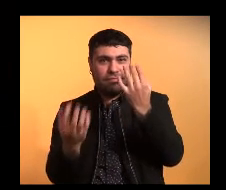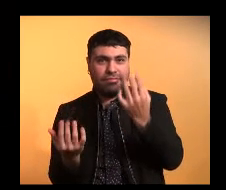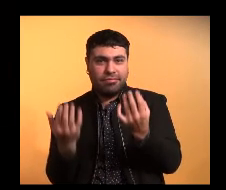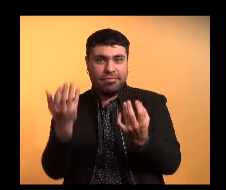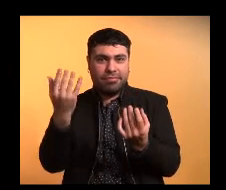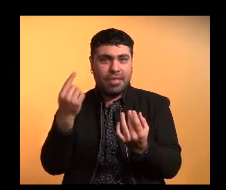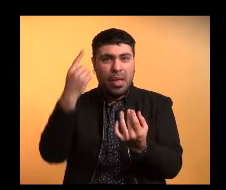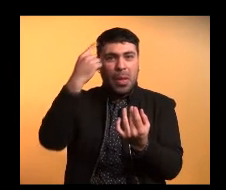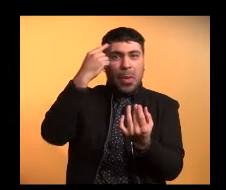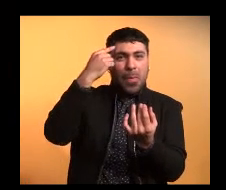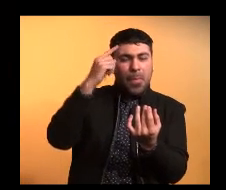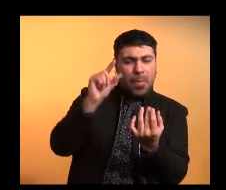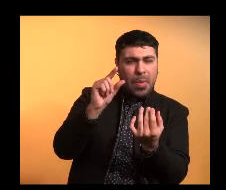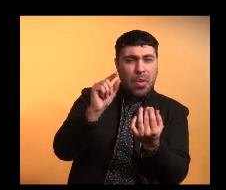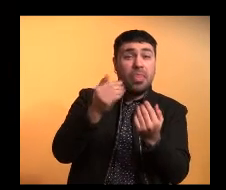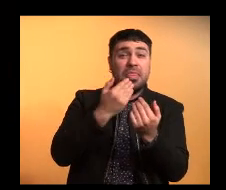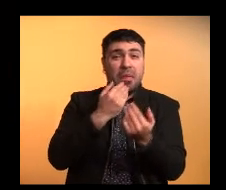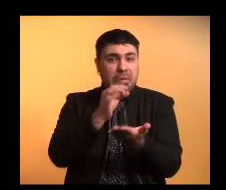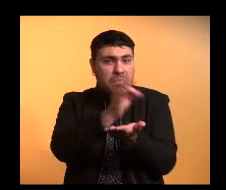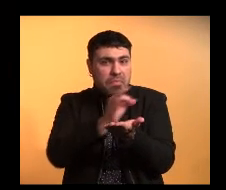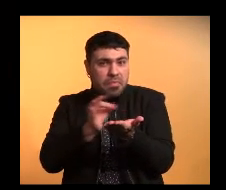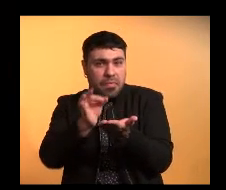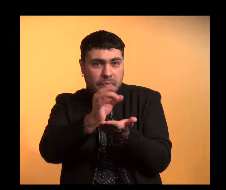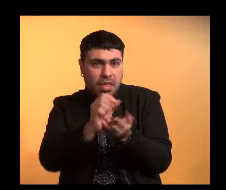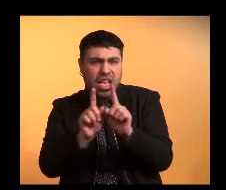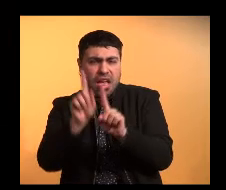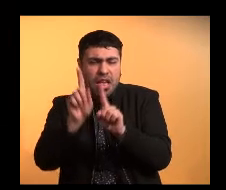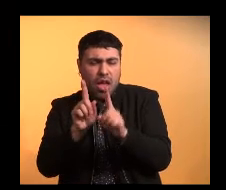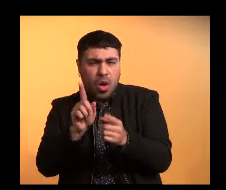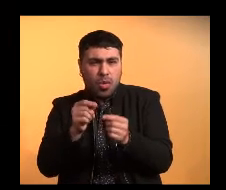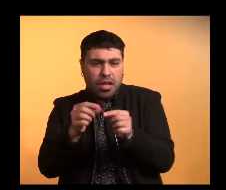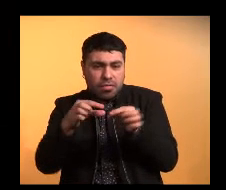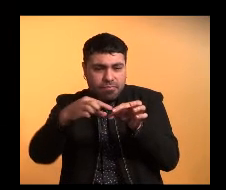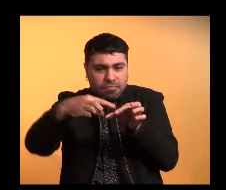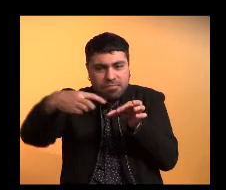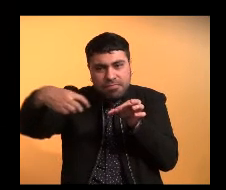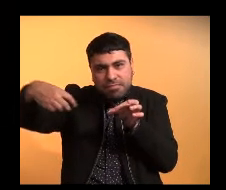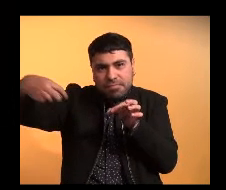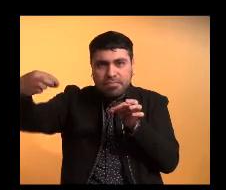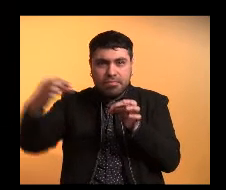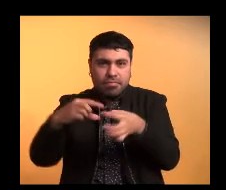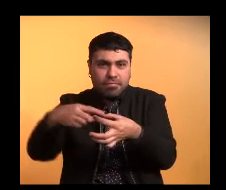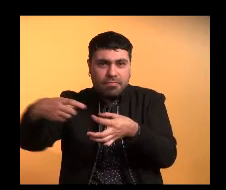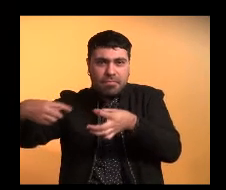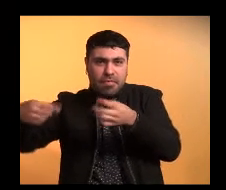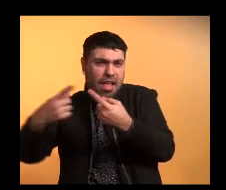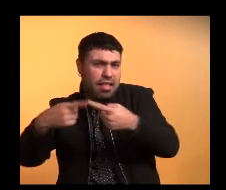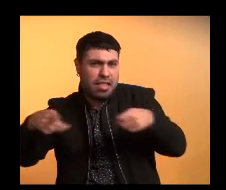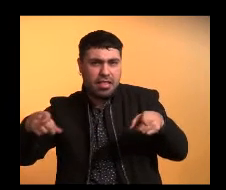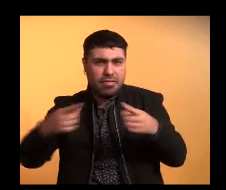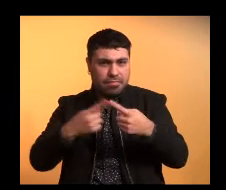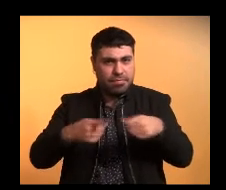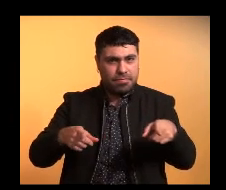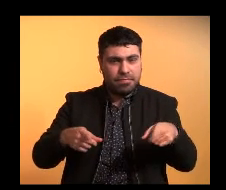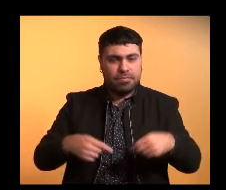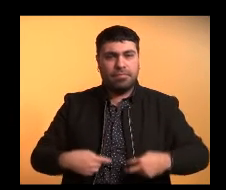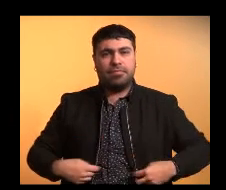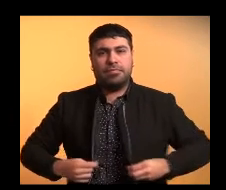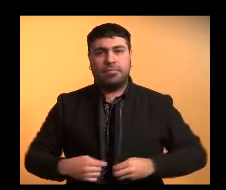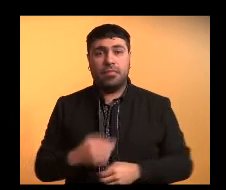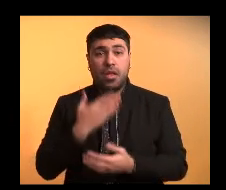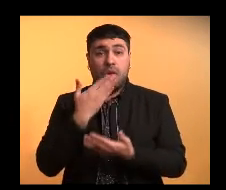filamentosas. Después tenemos, si ustedes se fijan, del número 7 al 9, esa zona es una zona ya bajo el agua, cuando baja la